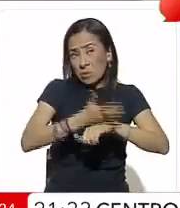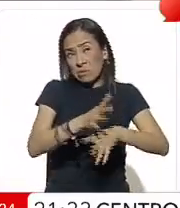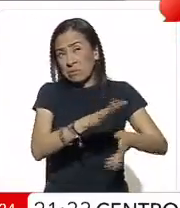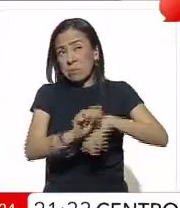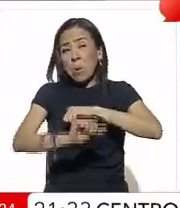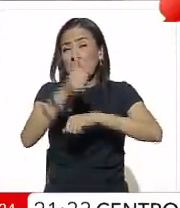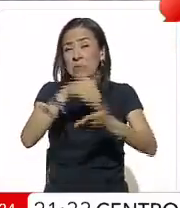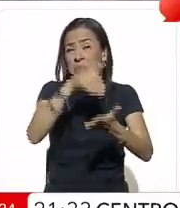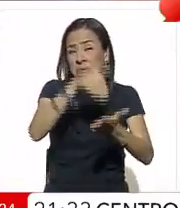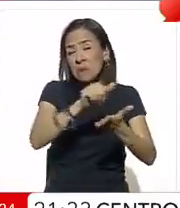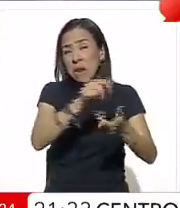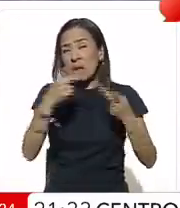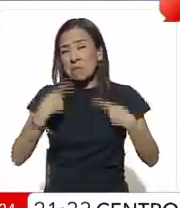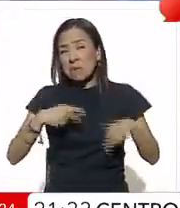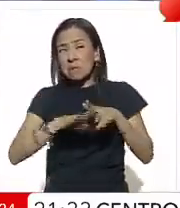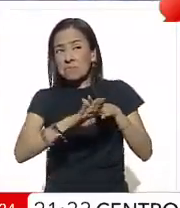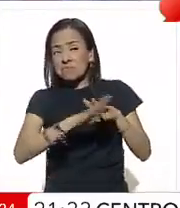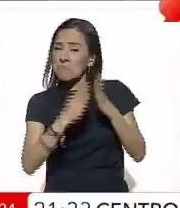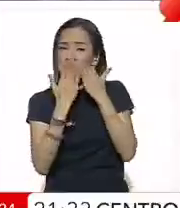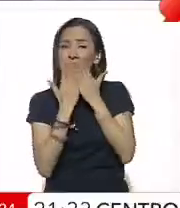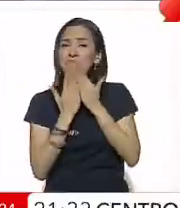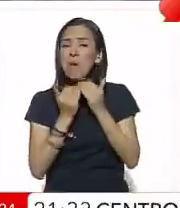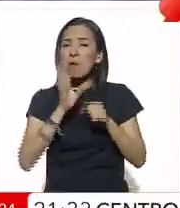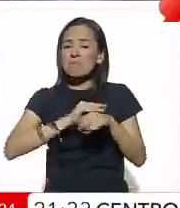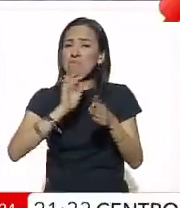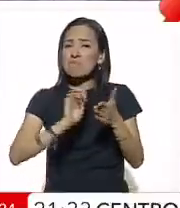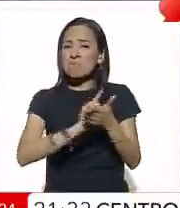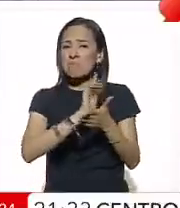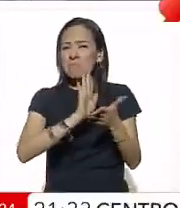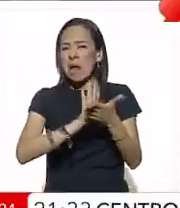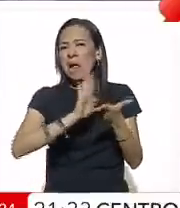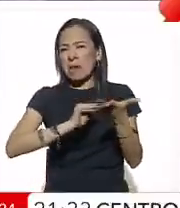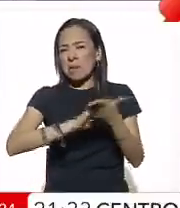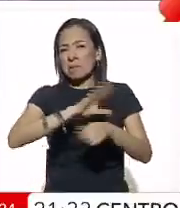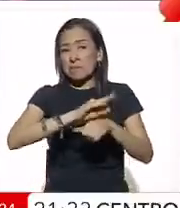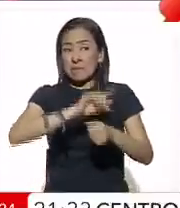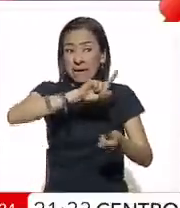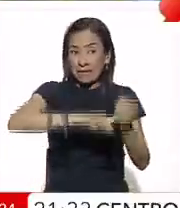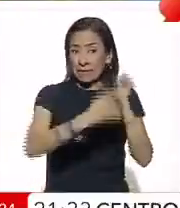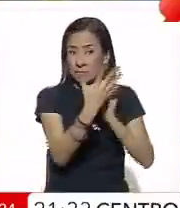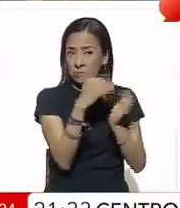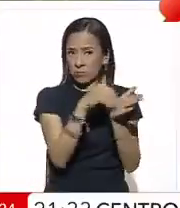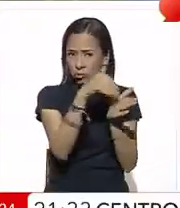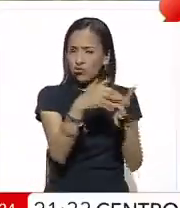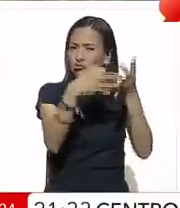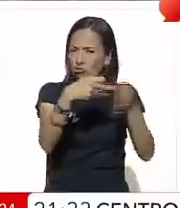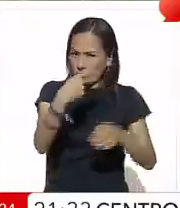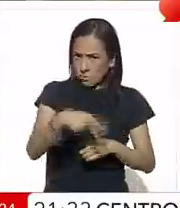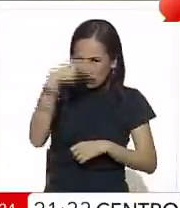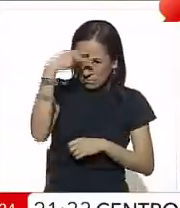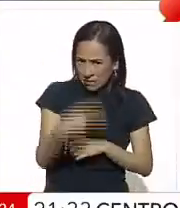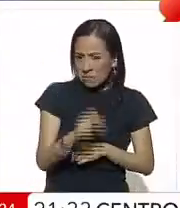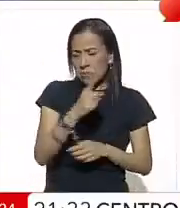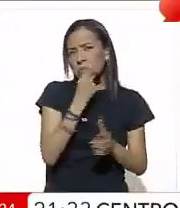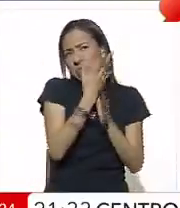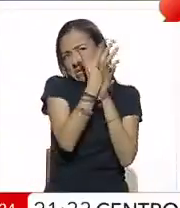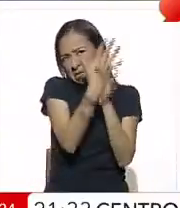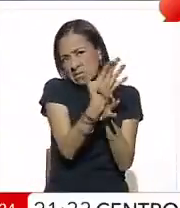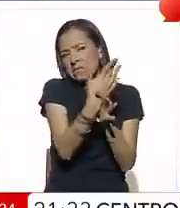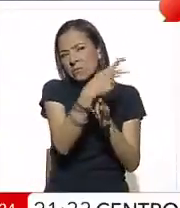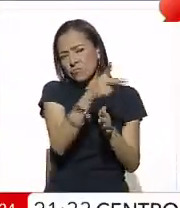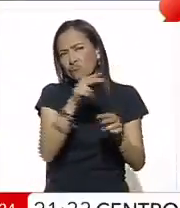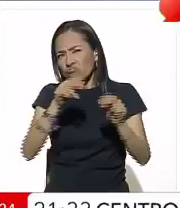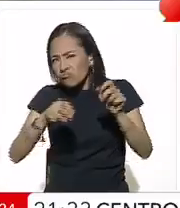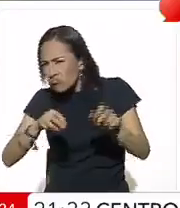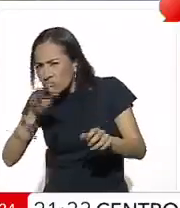de inmigrantes indocumentados. De ellos, más de 5 millones son mexicanos, según el Pew Research Center, y